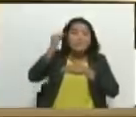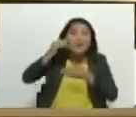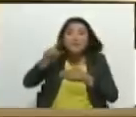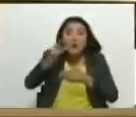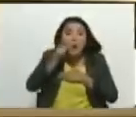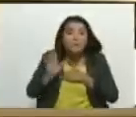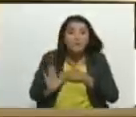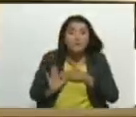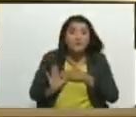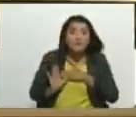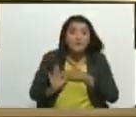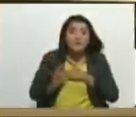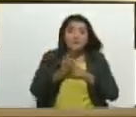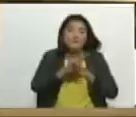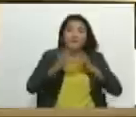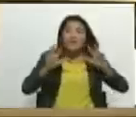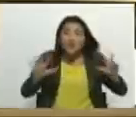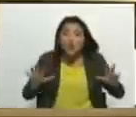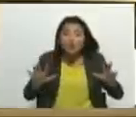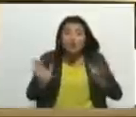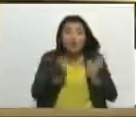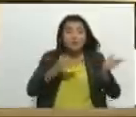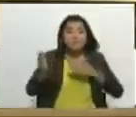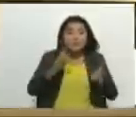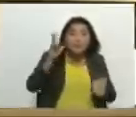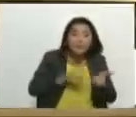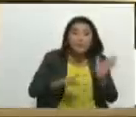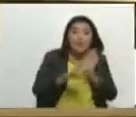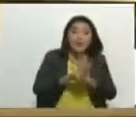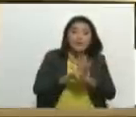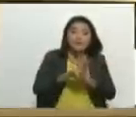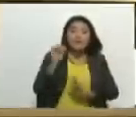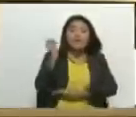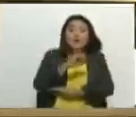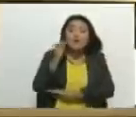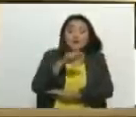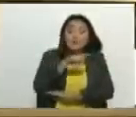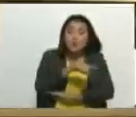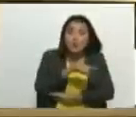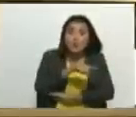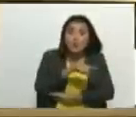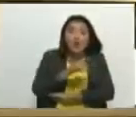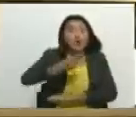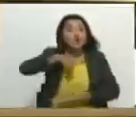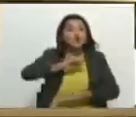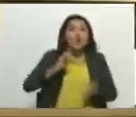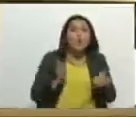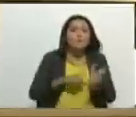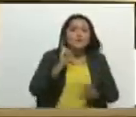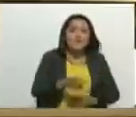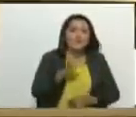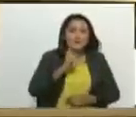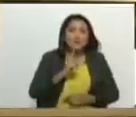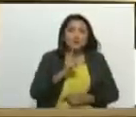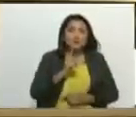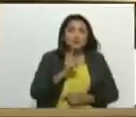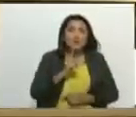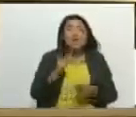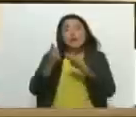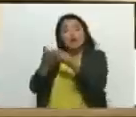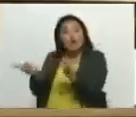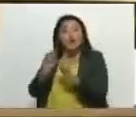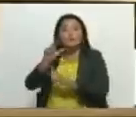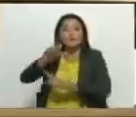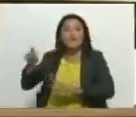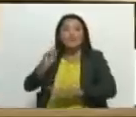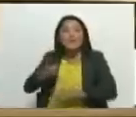porque el 28 de marzo nosotros aprobamos la ley del espectro autista, que estamos obligados a cumplir y hacer cumplir, que es